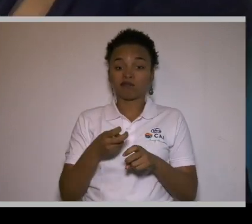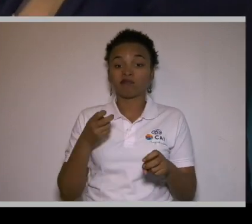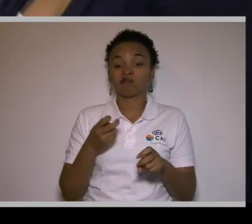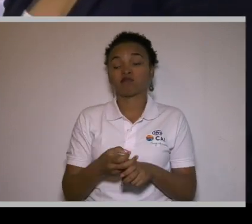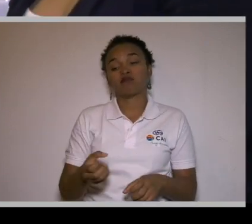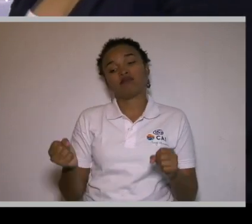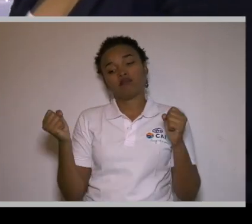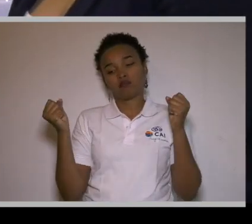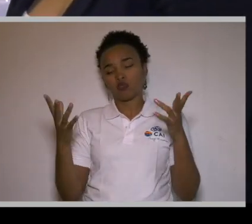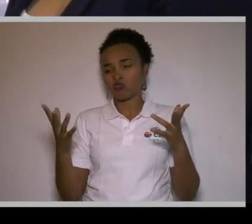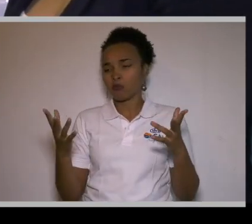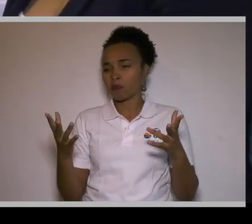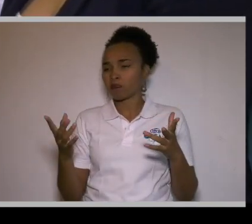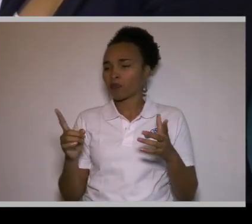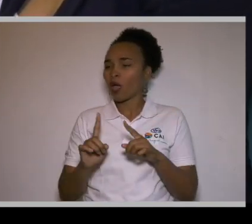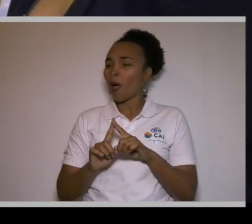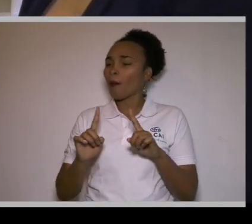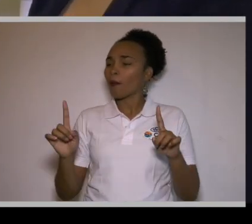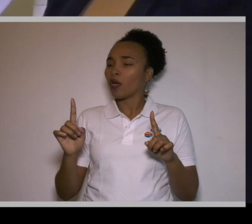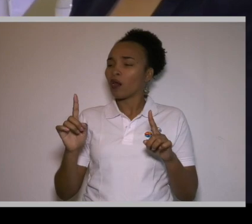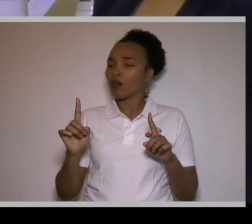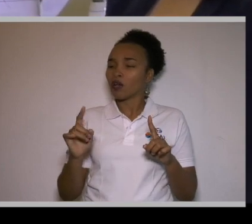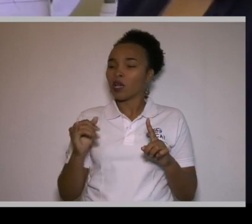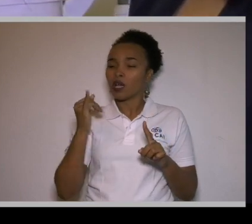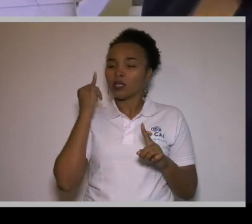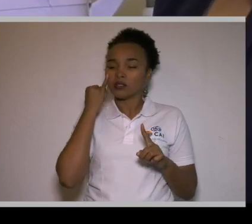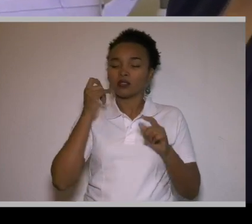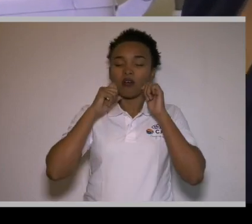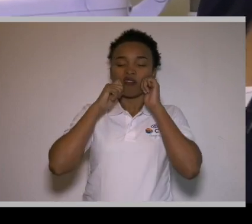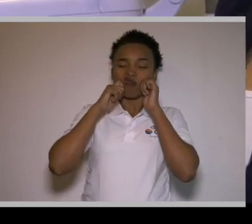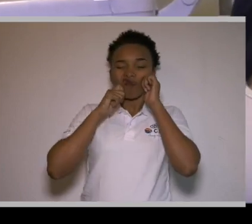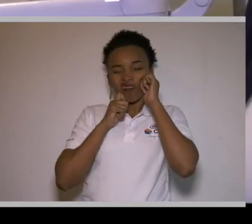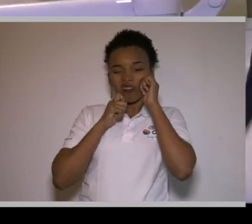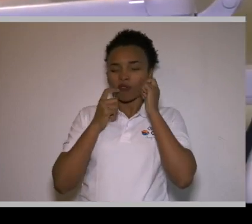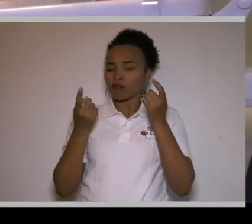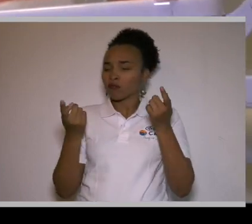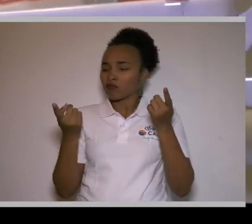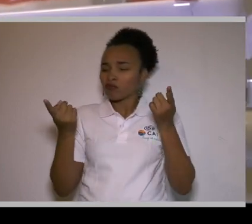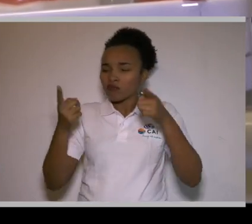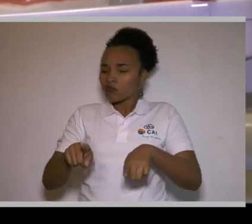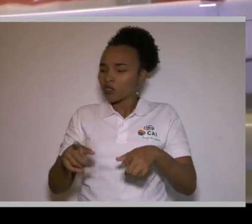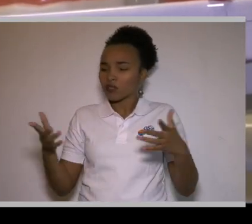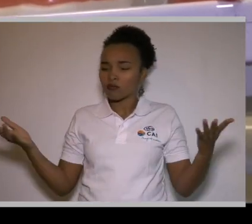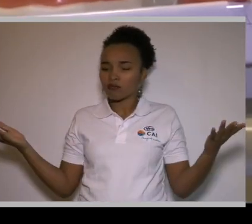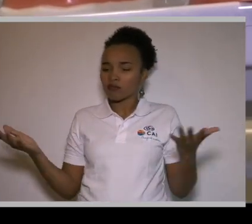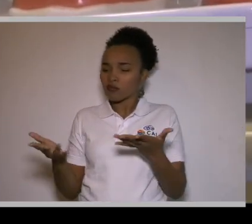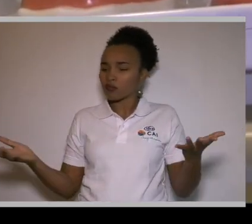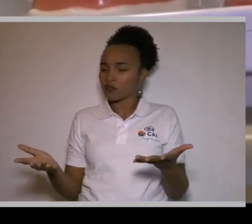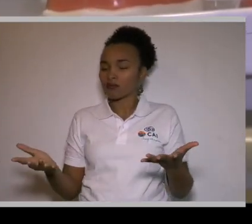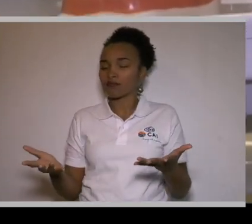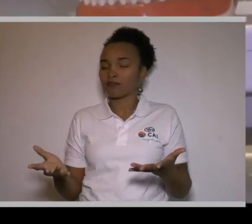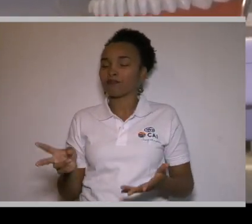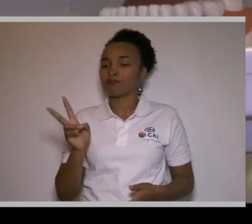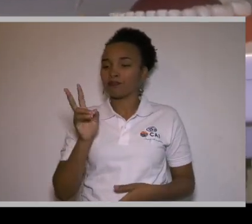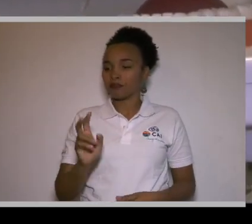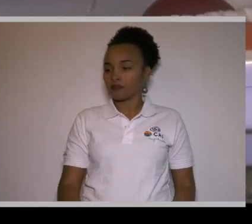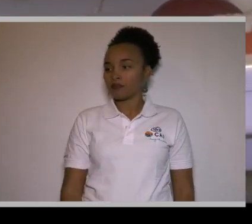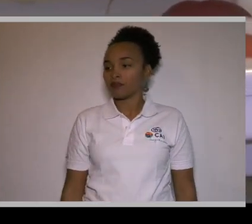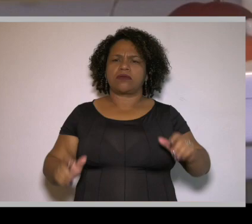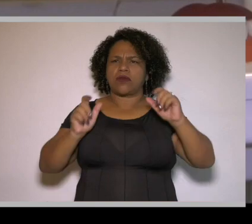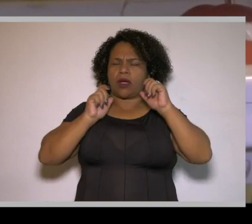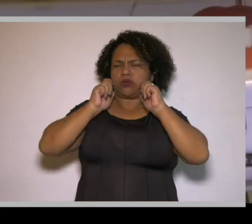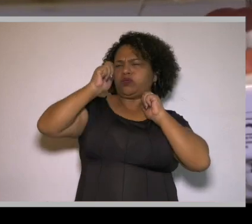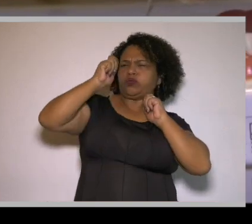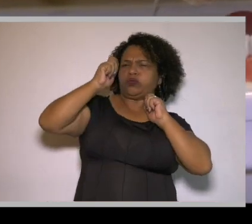fractura el maxilar inferior de un niño? Sí, cuando se fractura el maxilar inferior de un niño pueden haber diferentes características que puede ser diagnosticado por